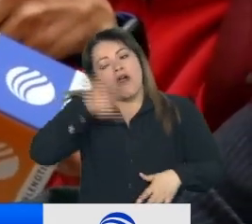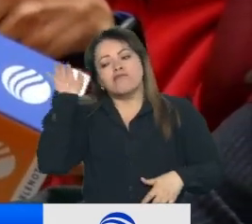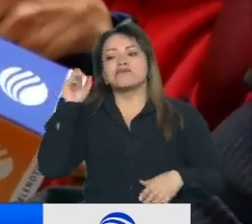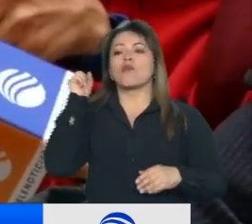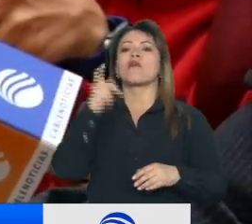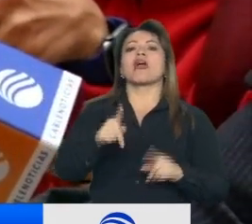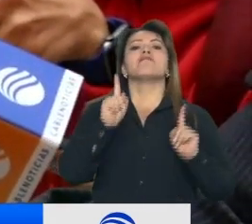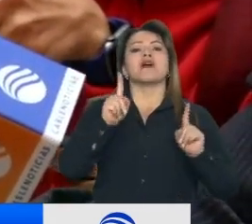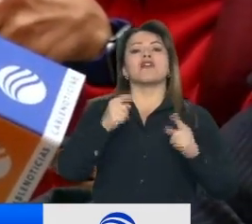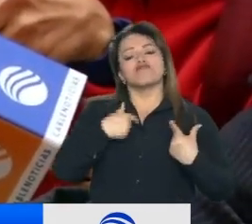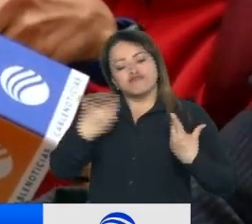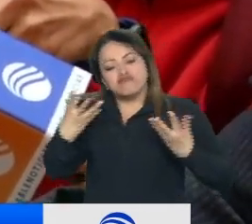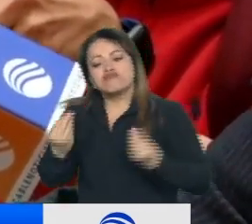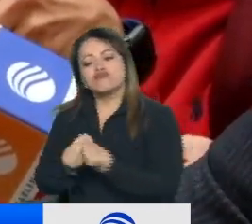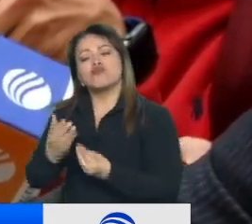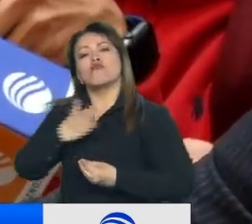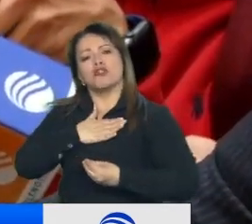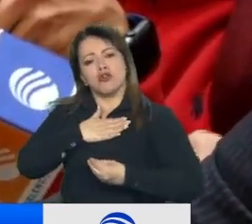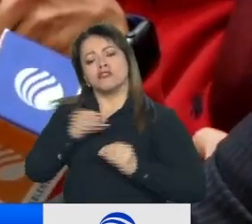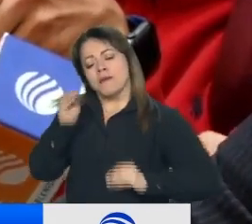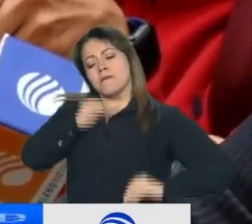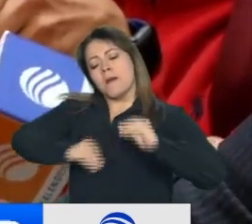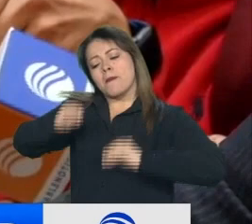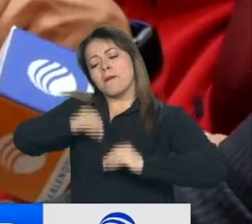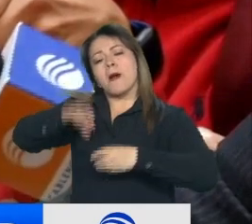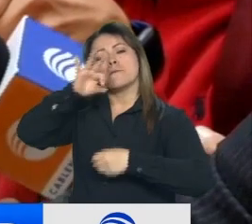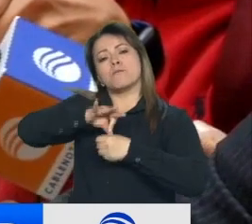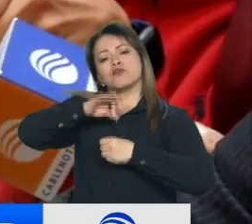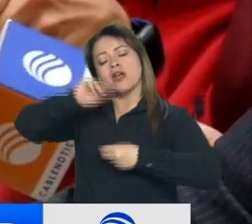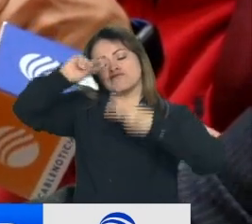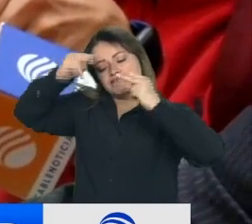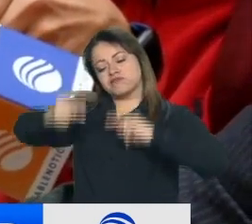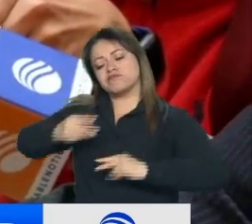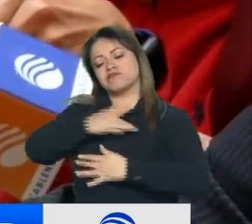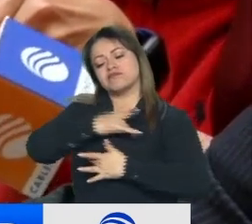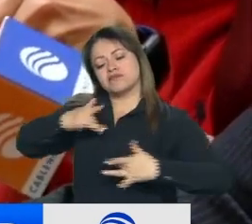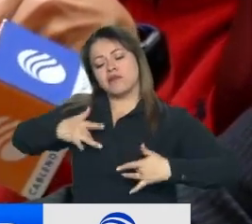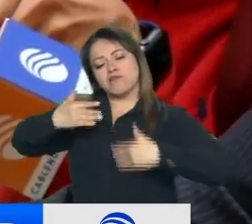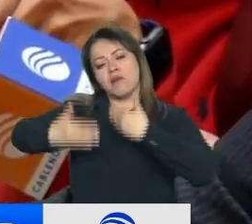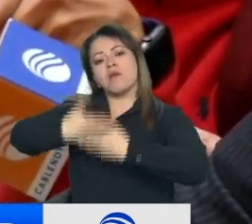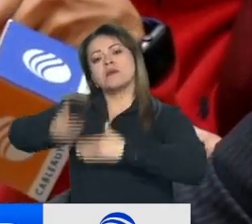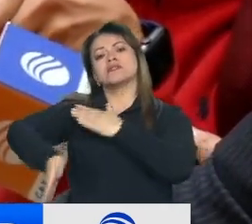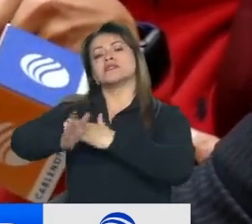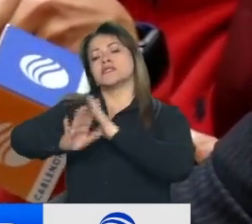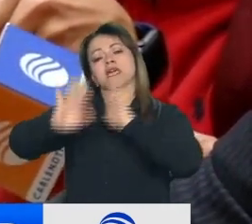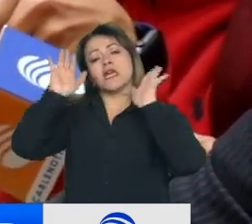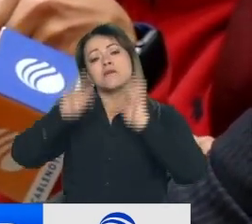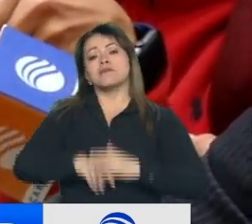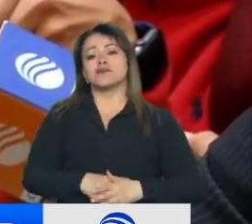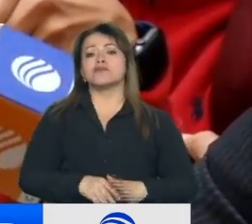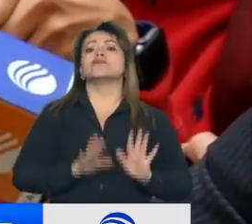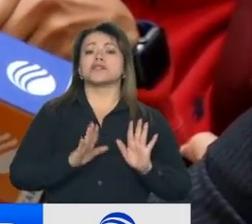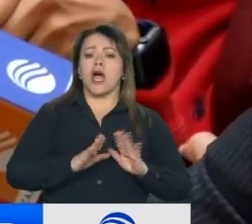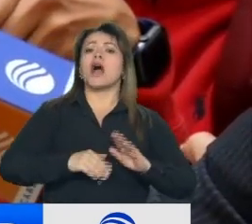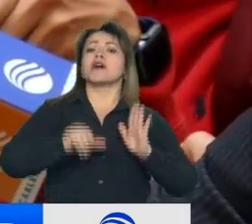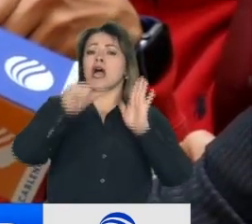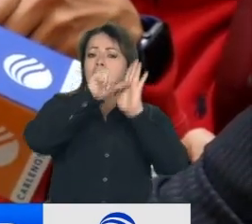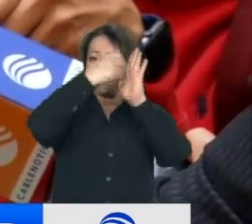hubiera quórum y que no pudiéramos avanzar en votar los impedimentos, pero pues fallaron. Les aprobamos más